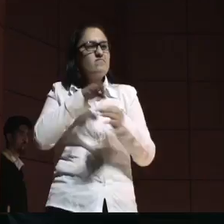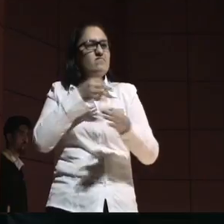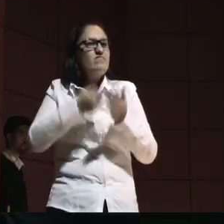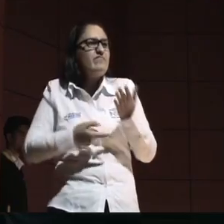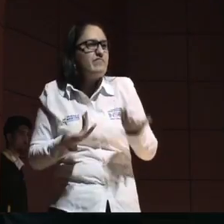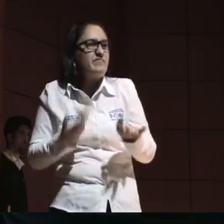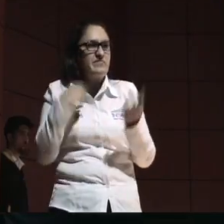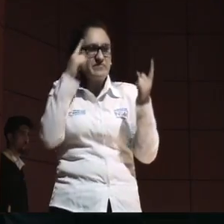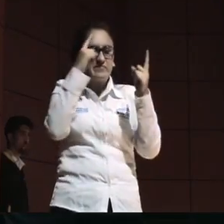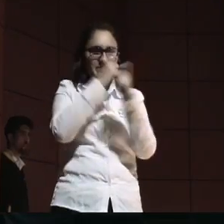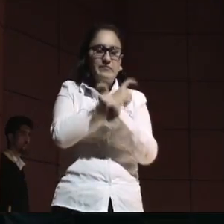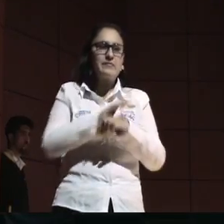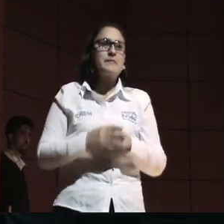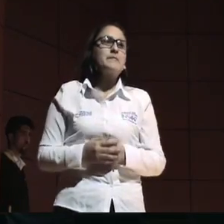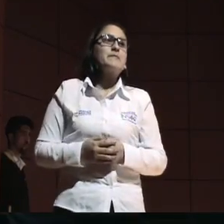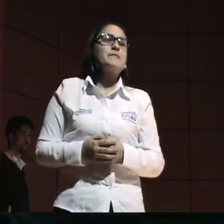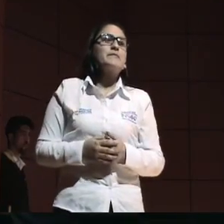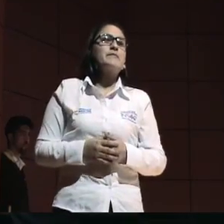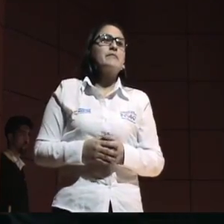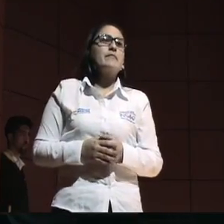Me dijeron que... Ahora la carpeta.